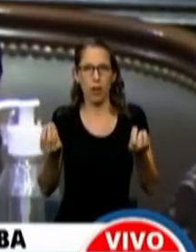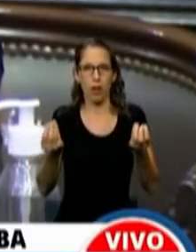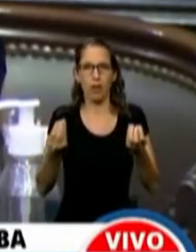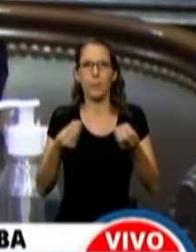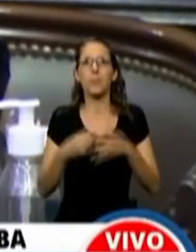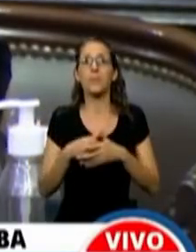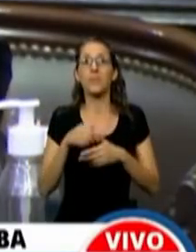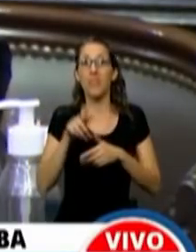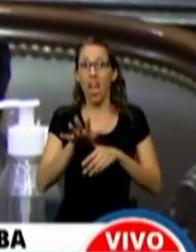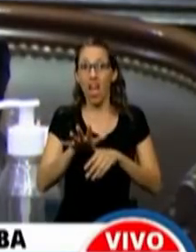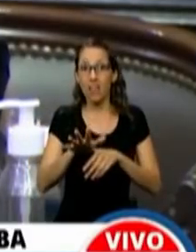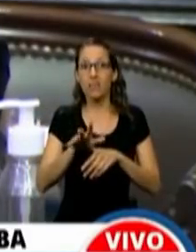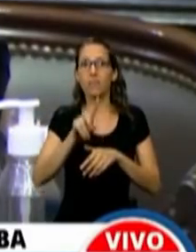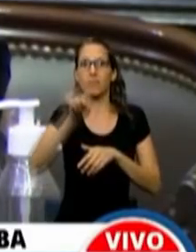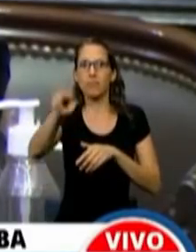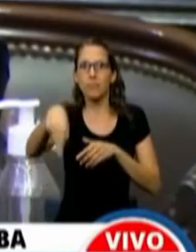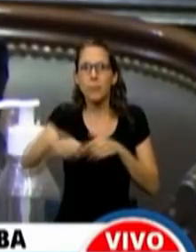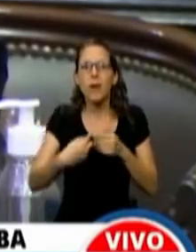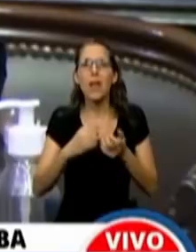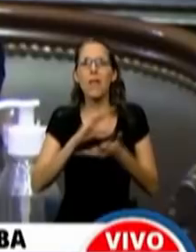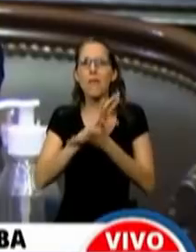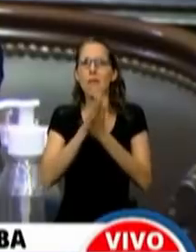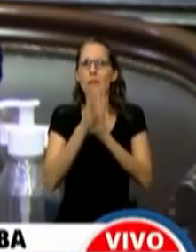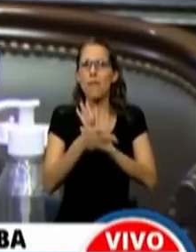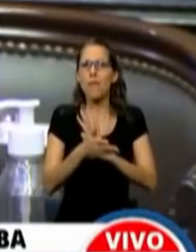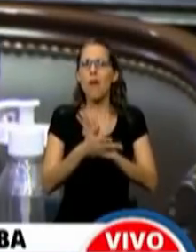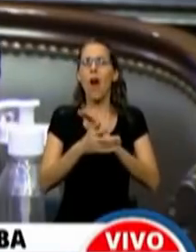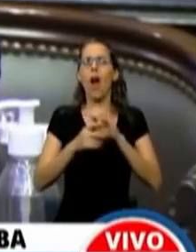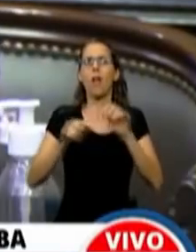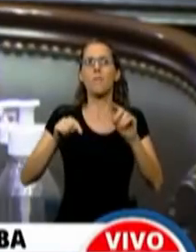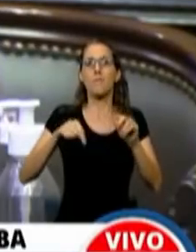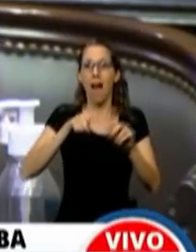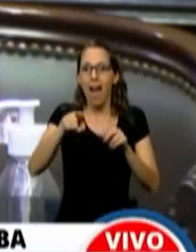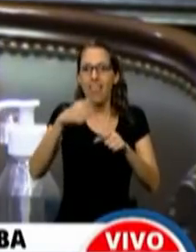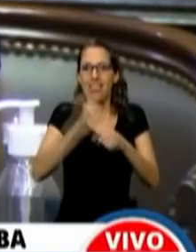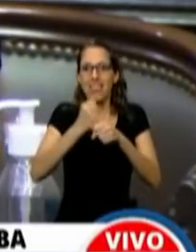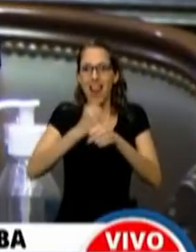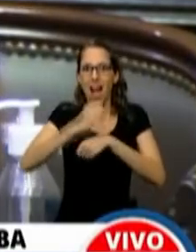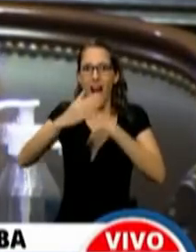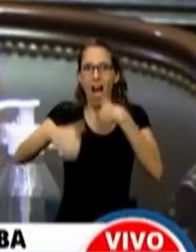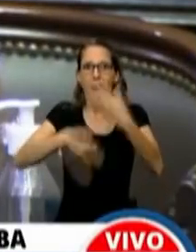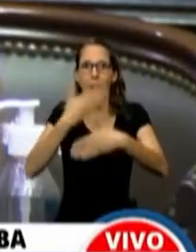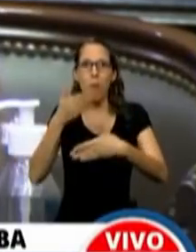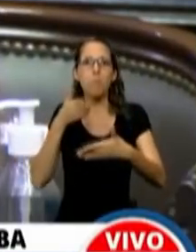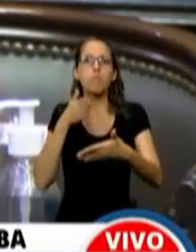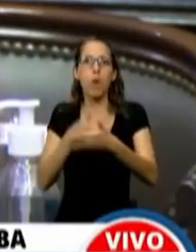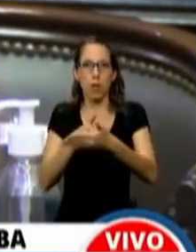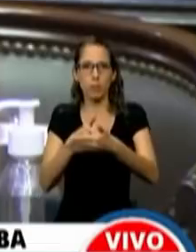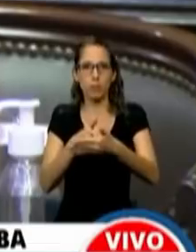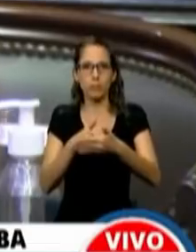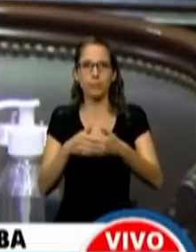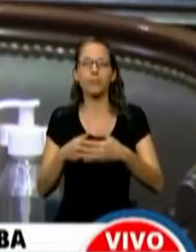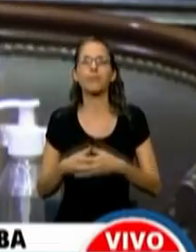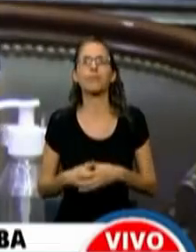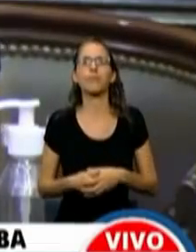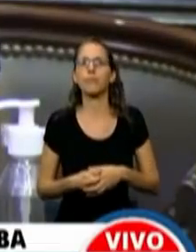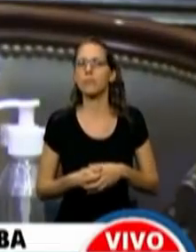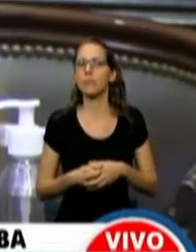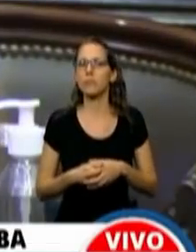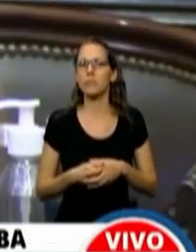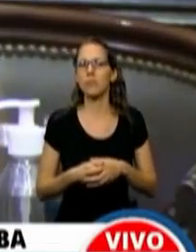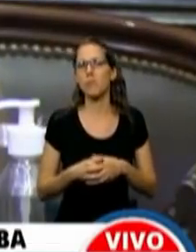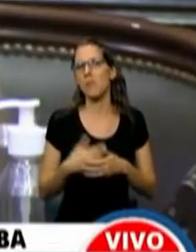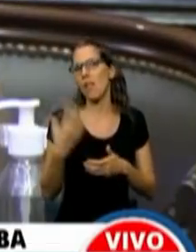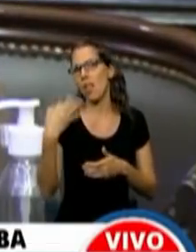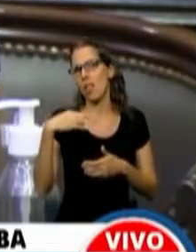oportunidad de reencontrarme con mi familia, la verdad, Jorge, no lo dudé, ahí me afectó la emocionalidad más que la racionalidad,